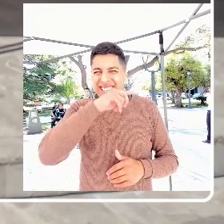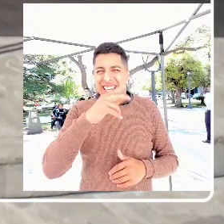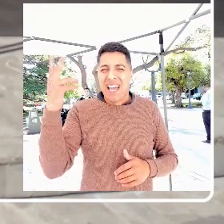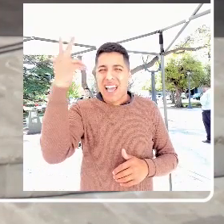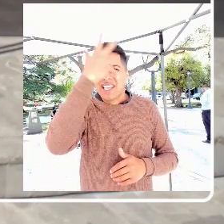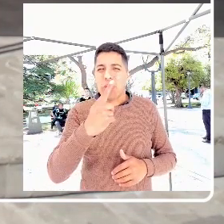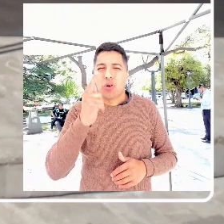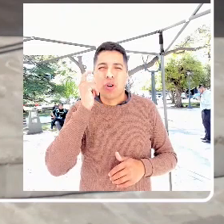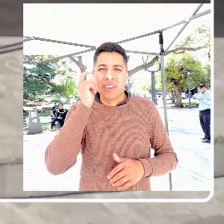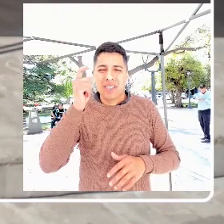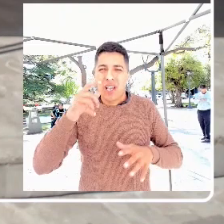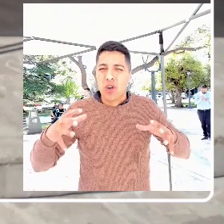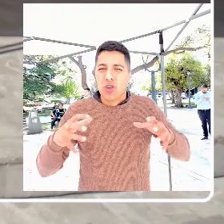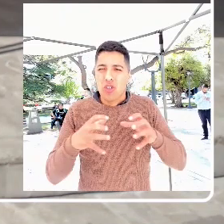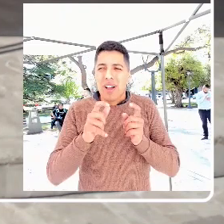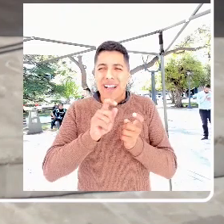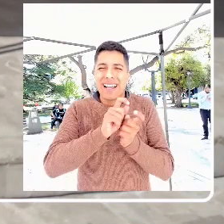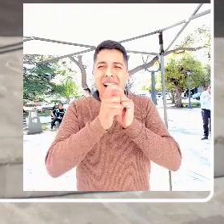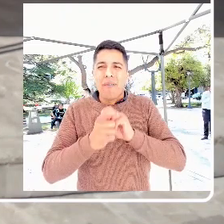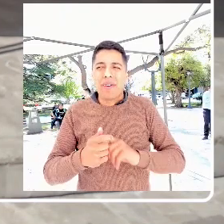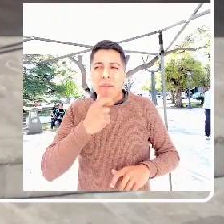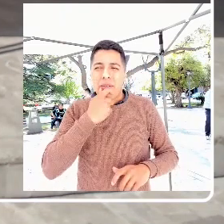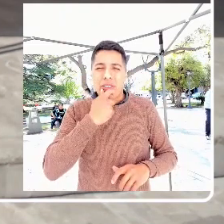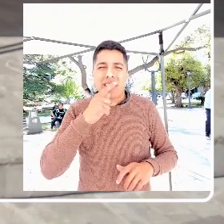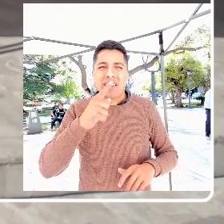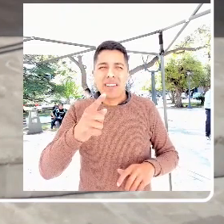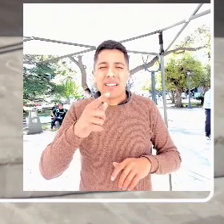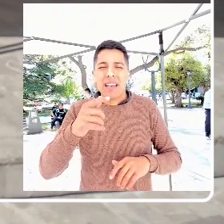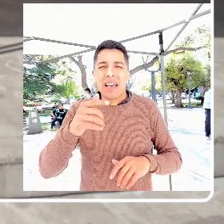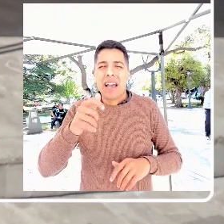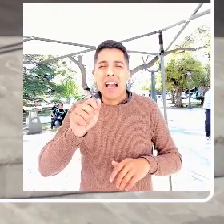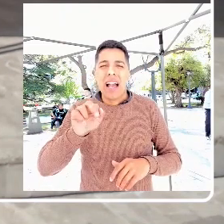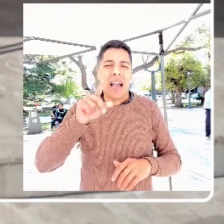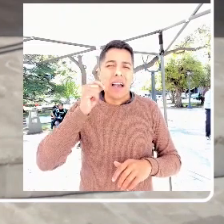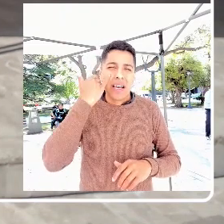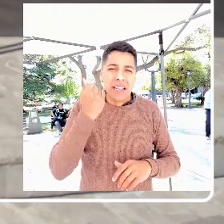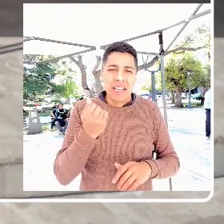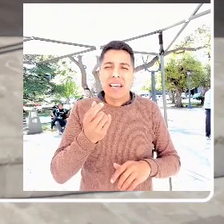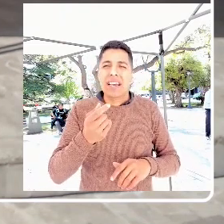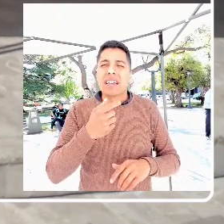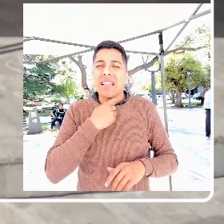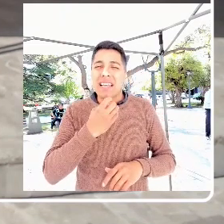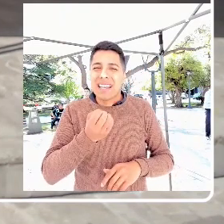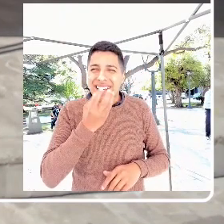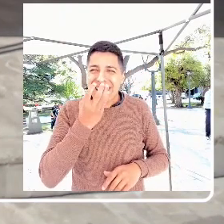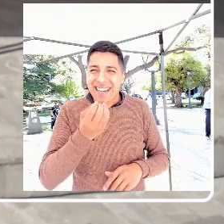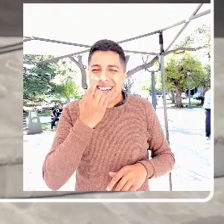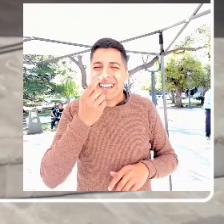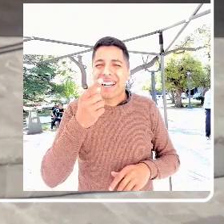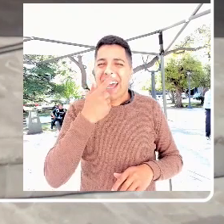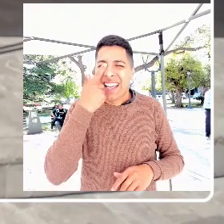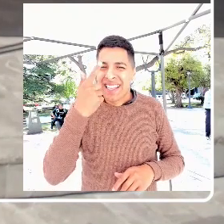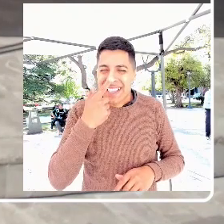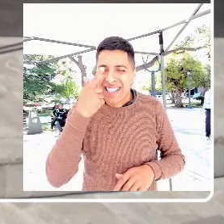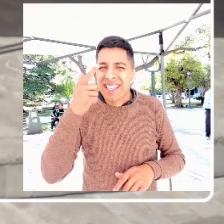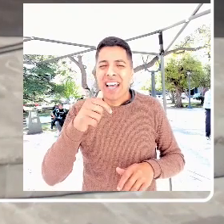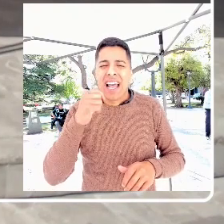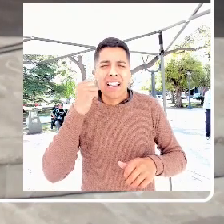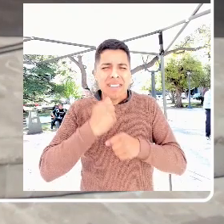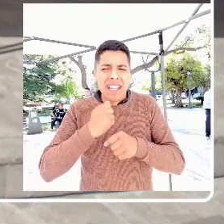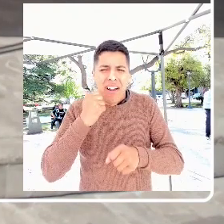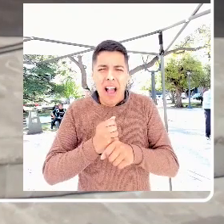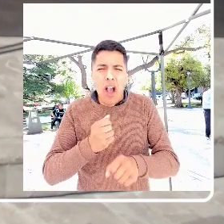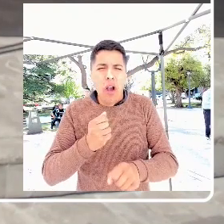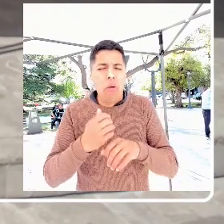2023-000197-H1GC. Bloque Frente Cambia Mendoza, concejal Marianela Araya. Declarar de interés al accionar heroico del personal